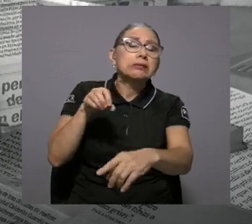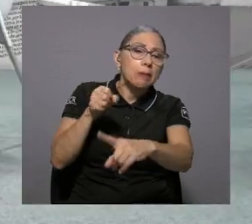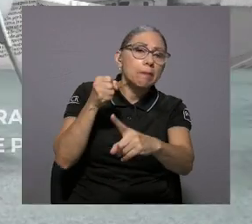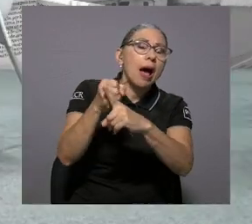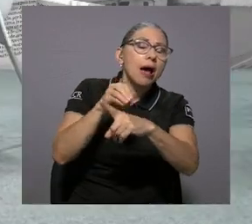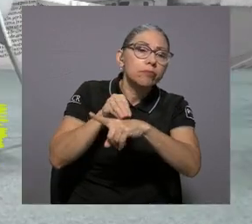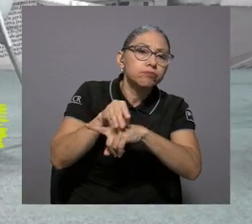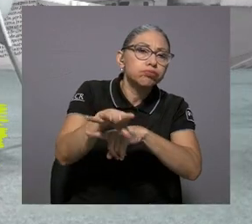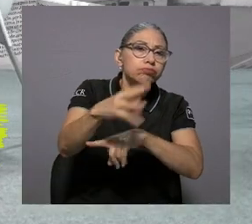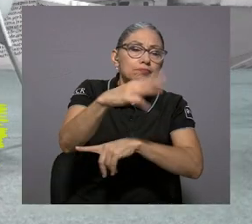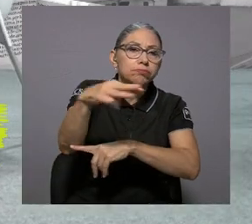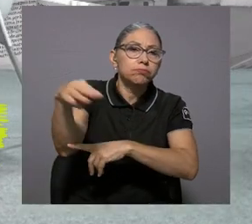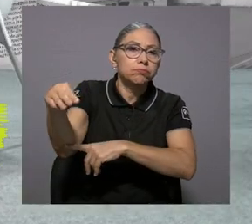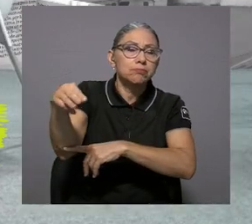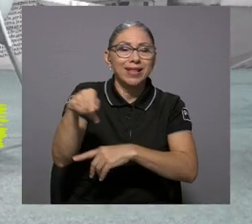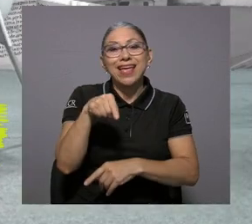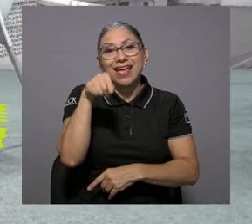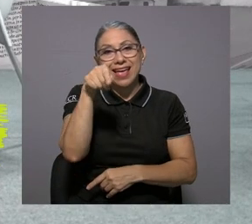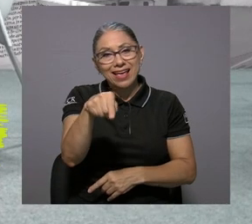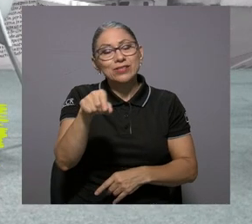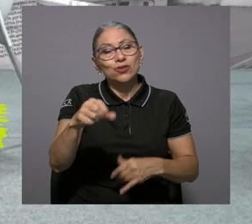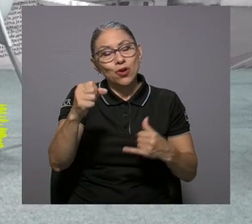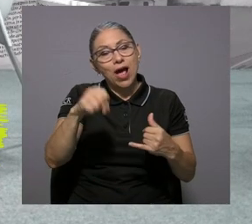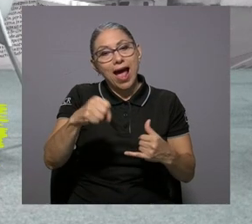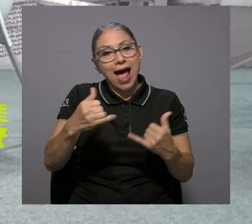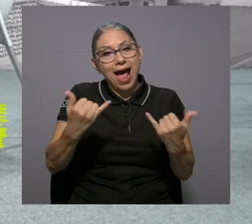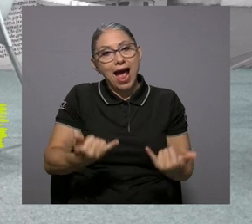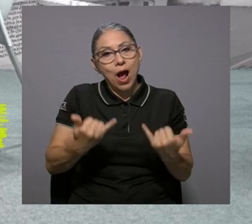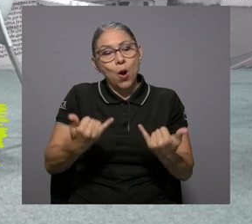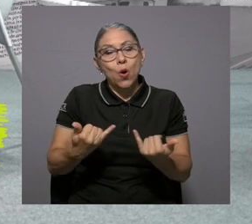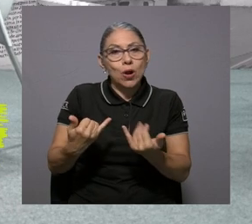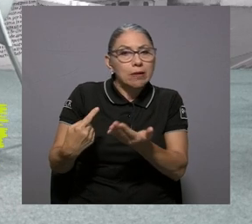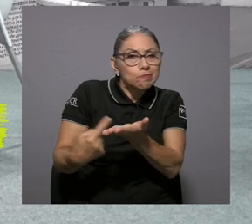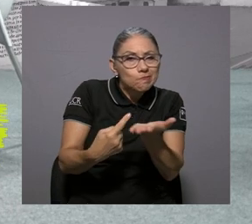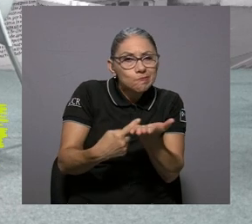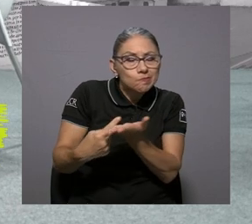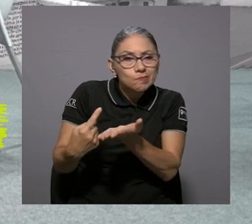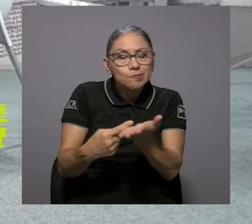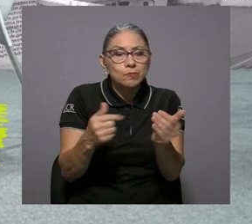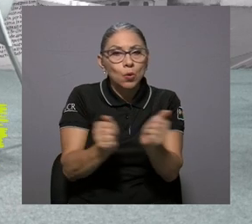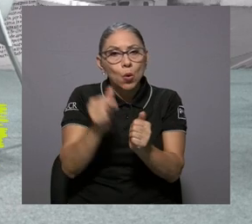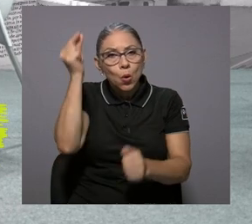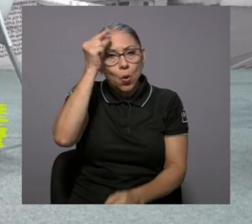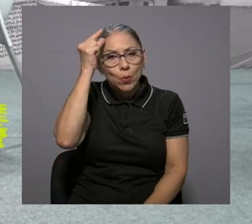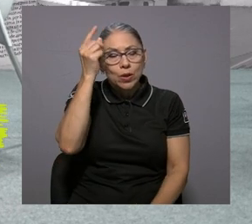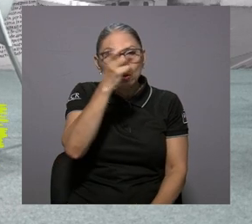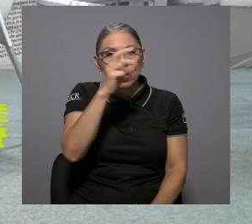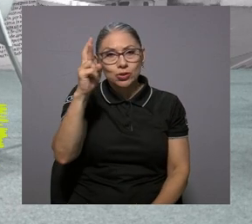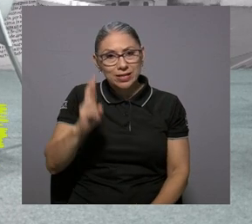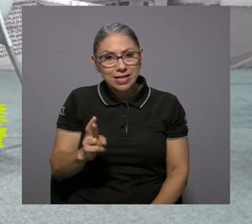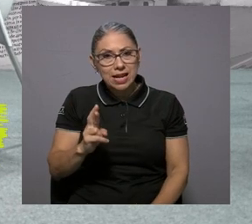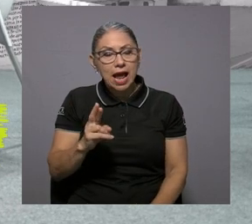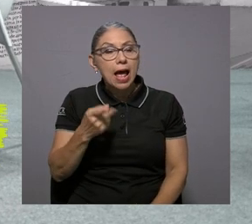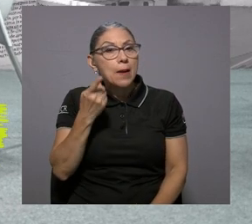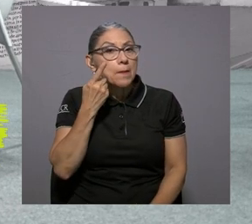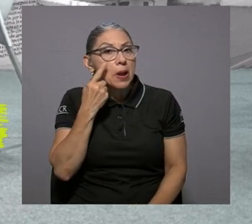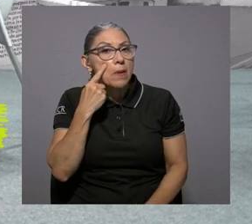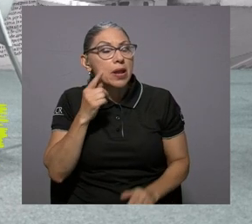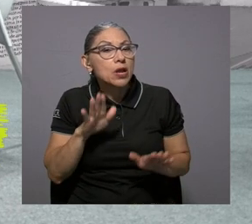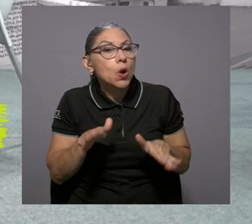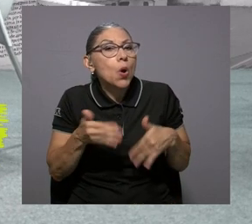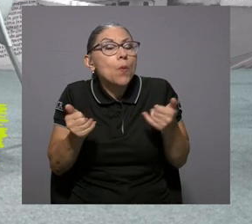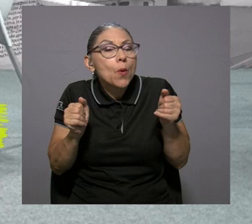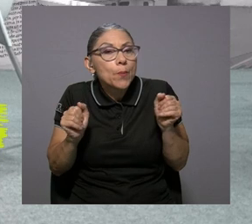océano. Sí, estamos en discusión con el gobierno de Costa Rica para ver en qué medida podemos